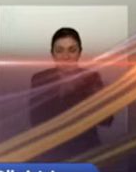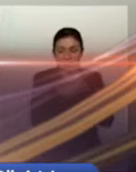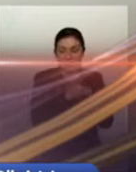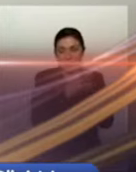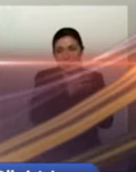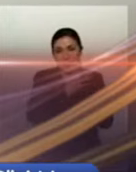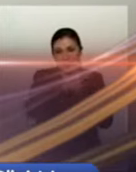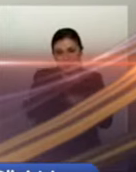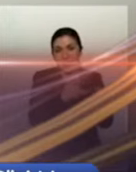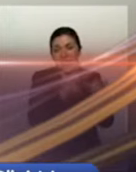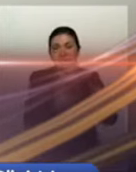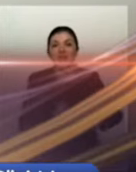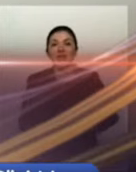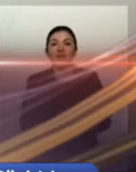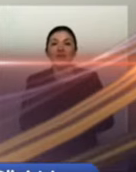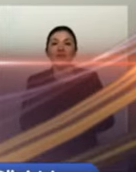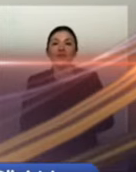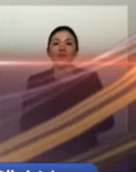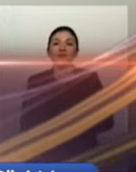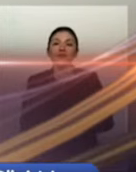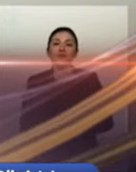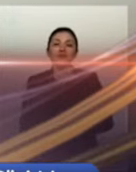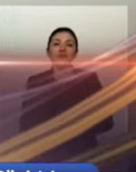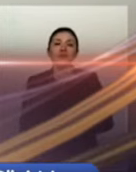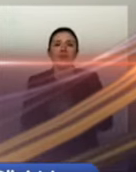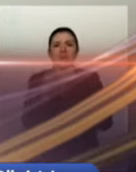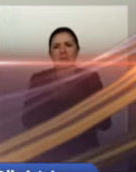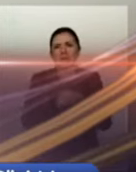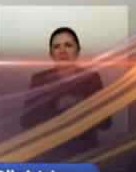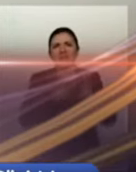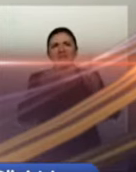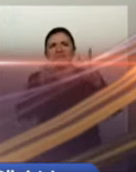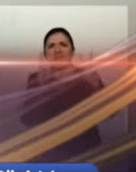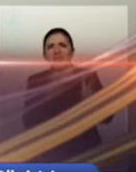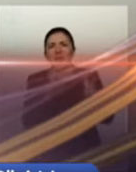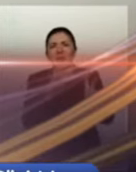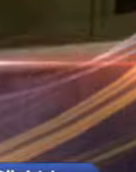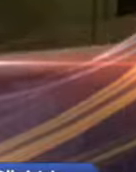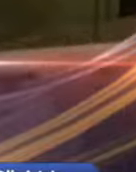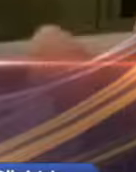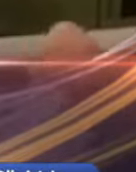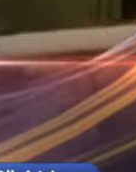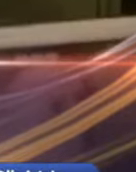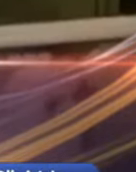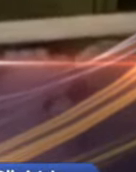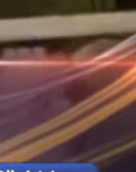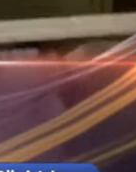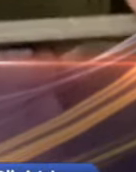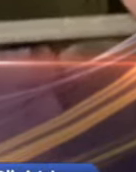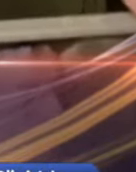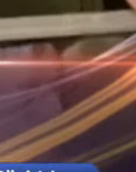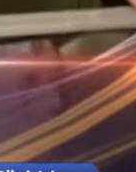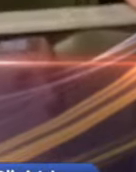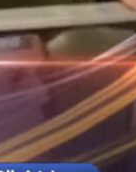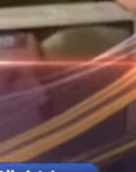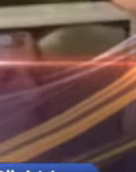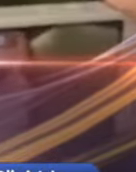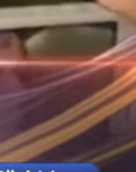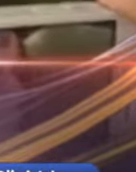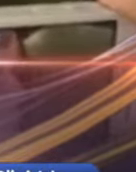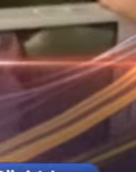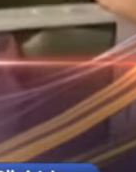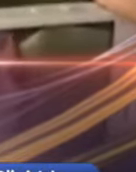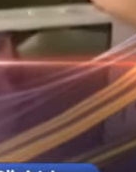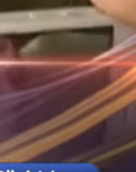méritos de las reformas que en materia de derechos humanos, de amparo, de poder judicial, de acciones colectivas, se dieron durante ese sexenio, que